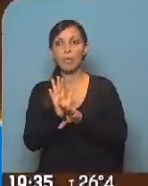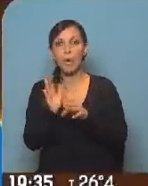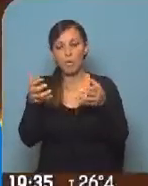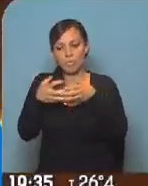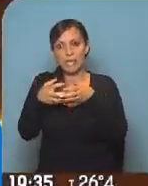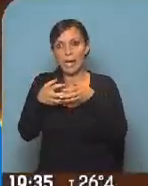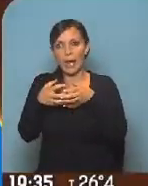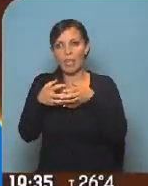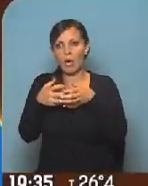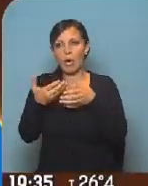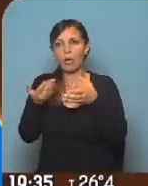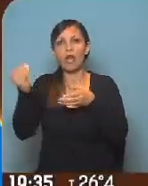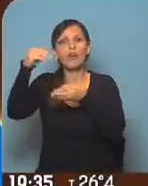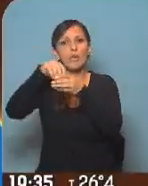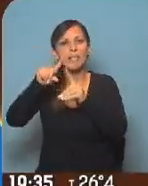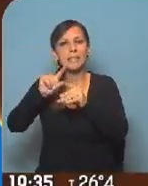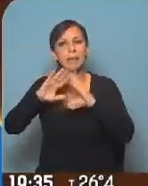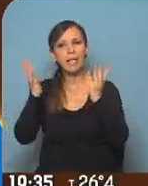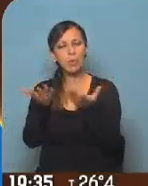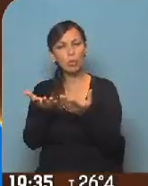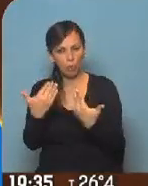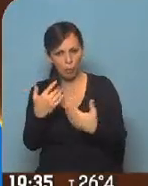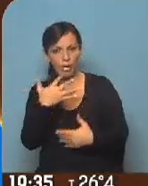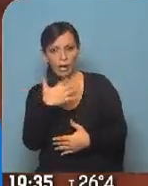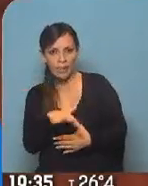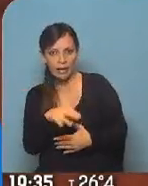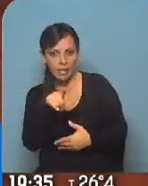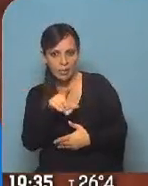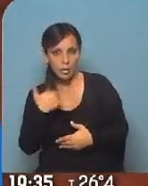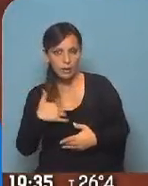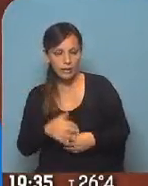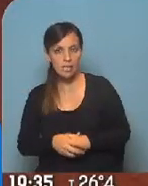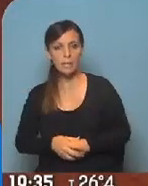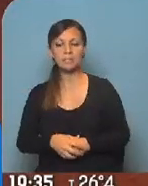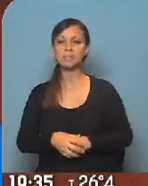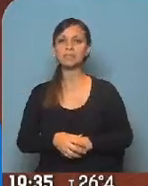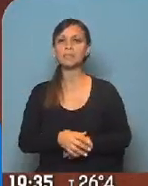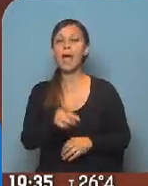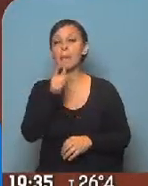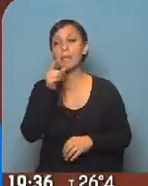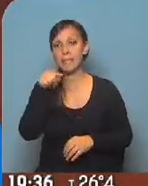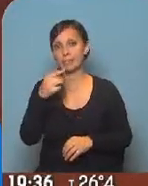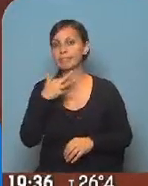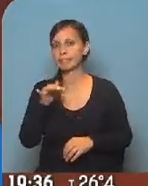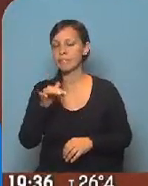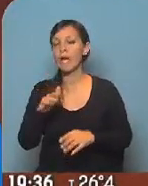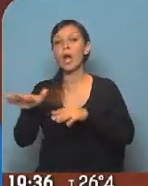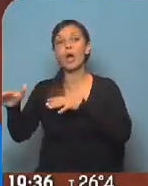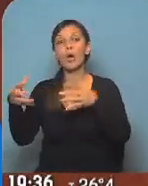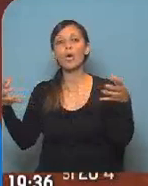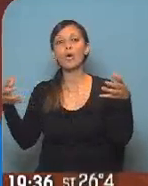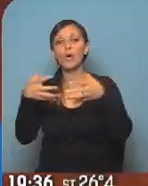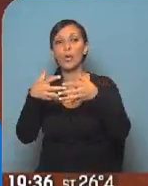mundo? Me parece que hay varias cosas para decir ahí en relación con lo siguiente. Yo creo que los grupos más activos y más activados,